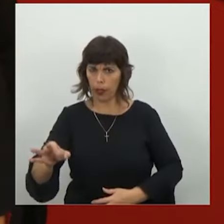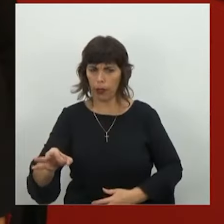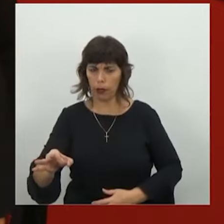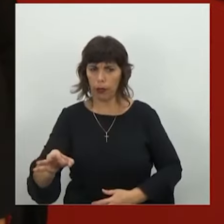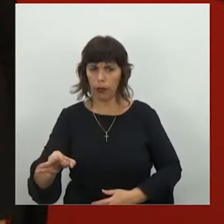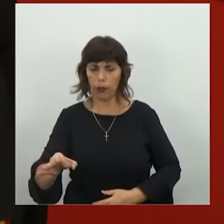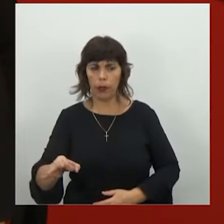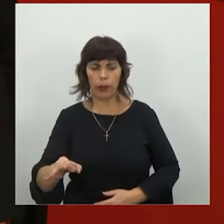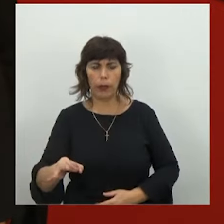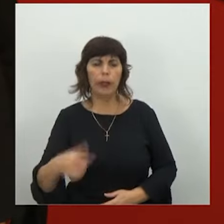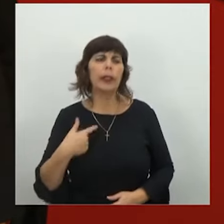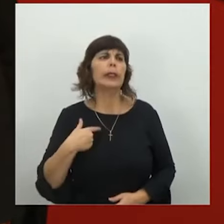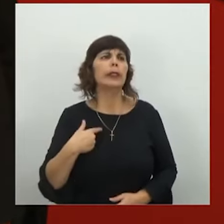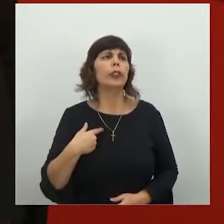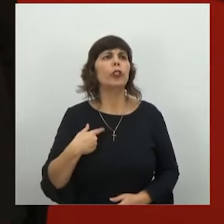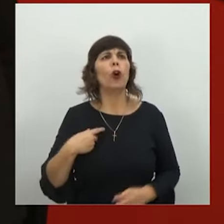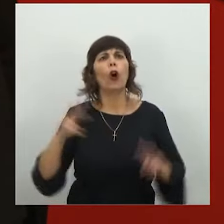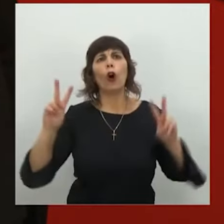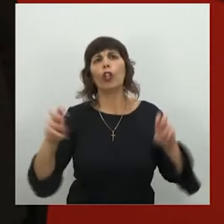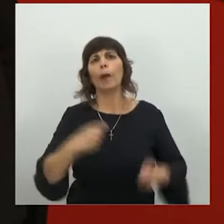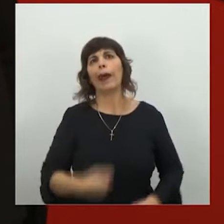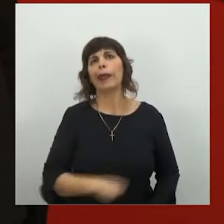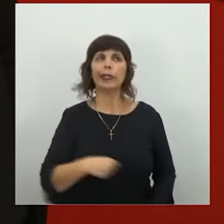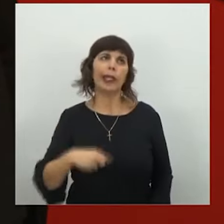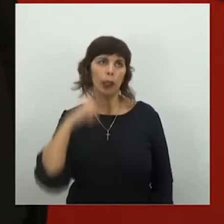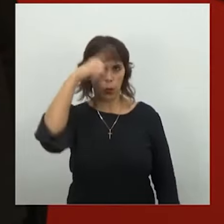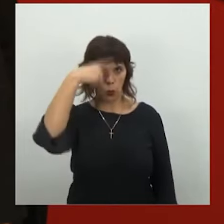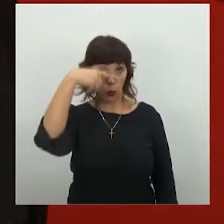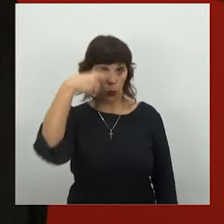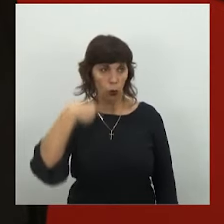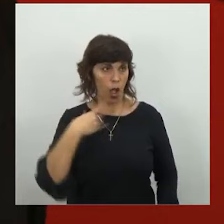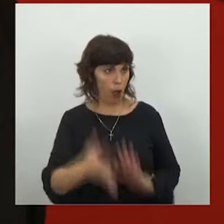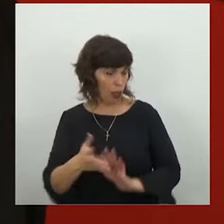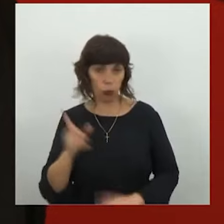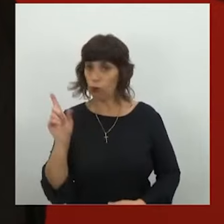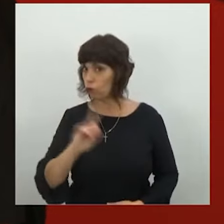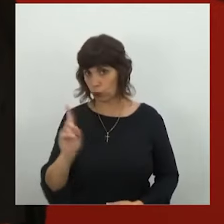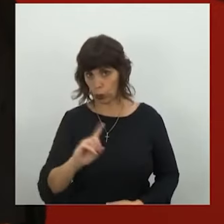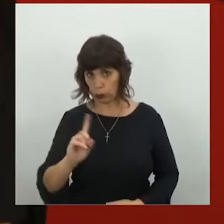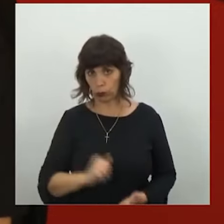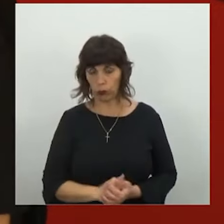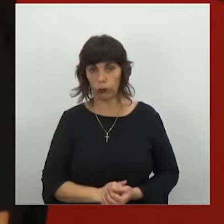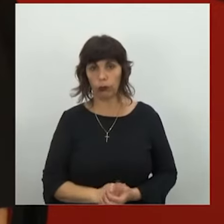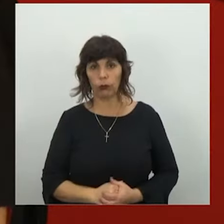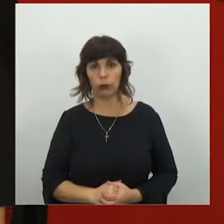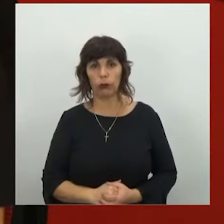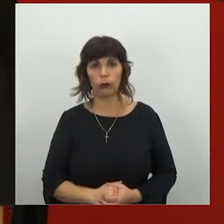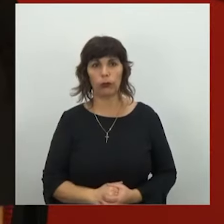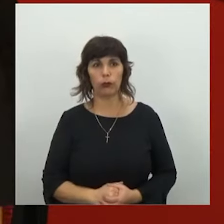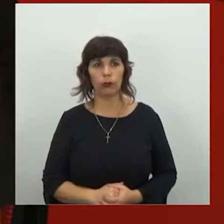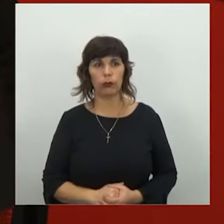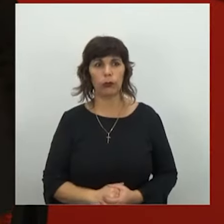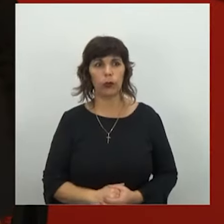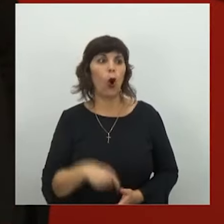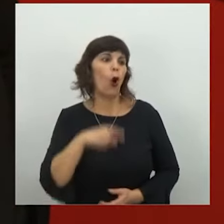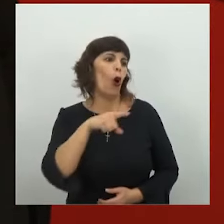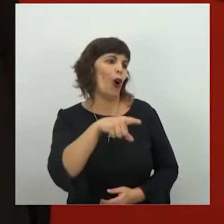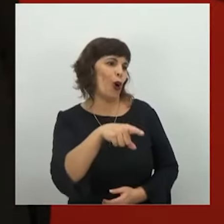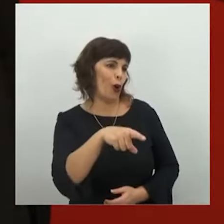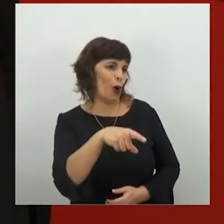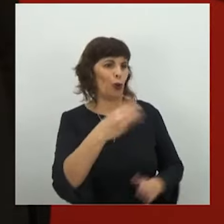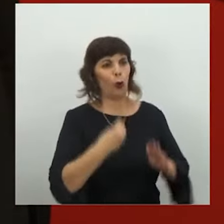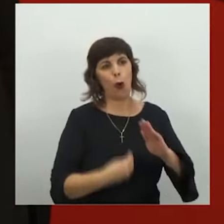un cristianismo como una cultura, no, no. Tampoco nadie puede nacer como cristiano